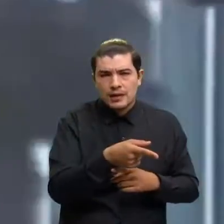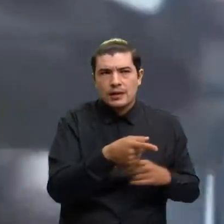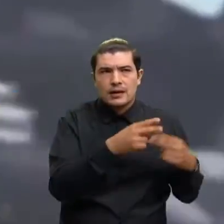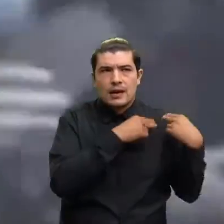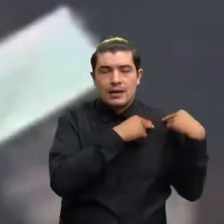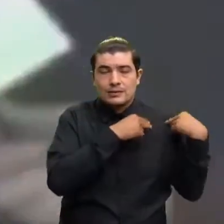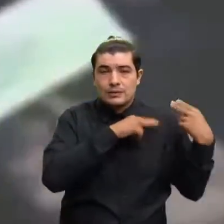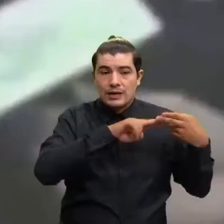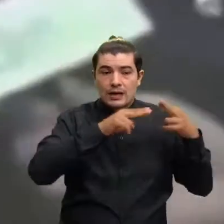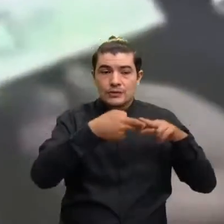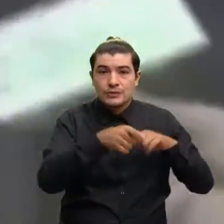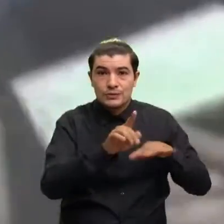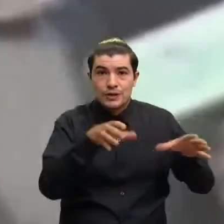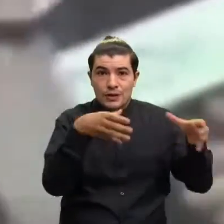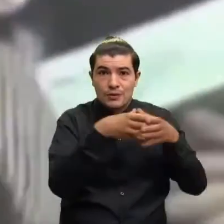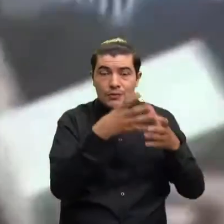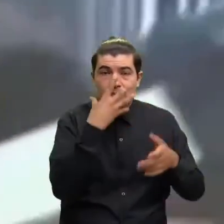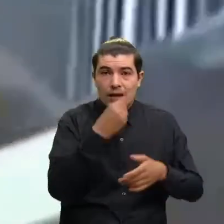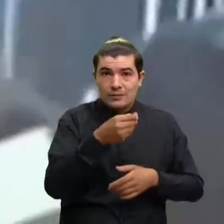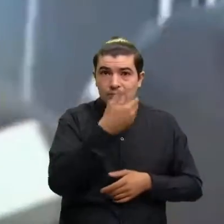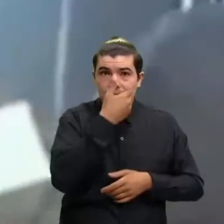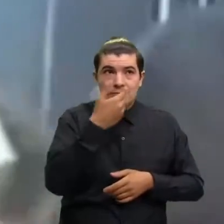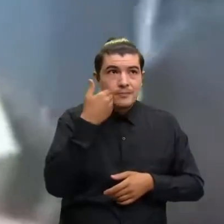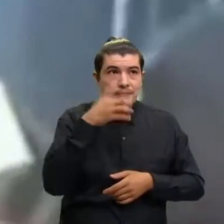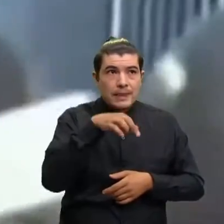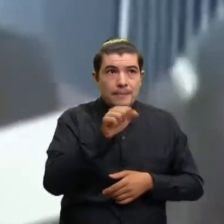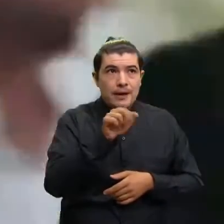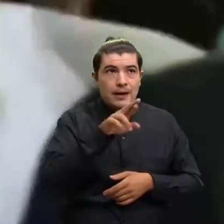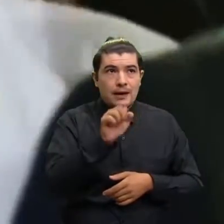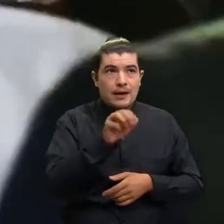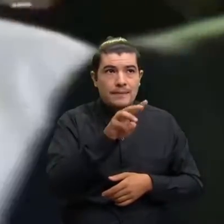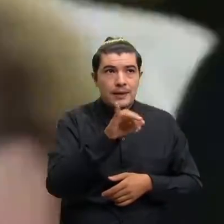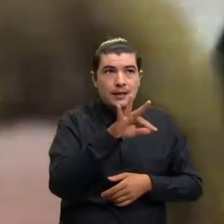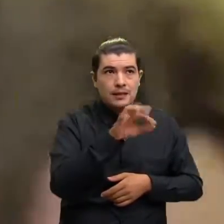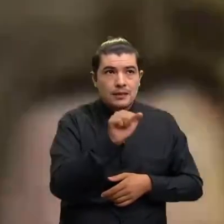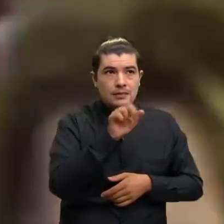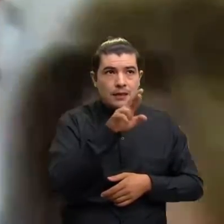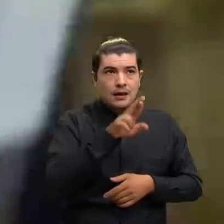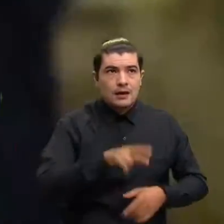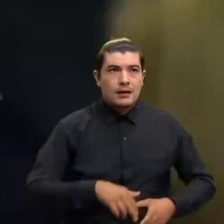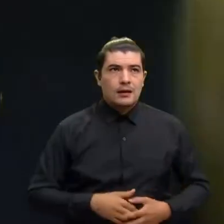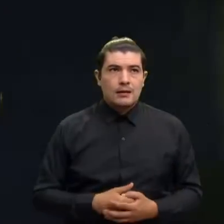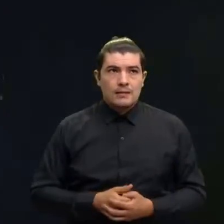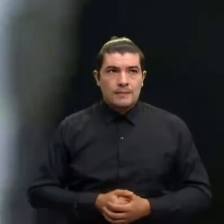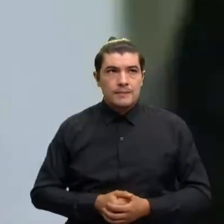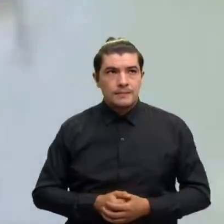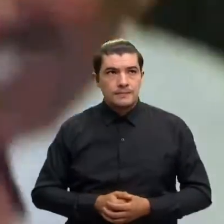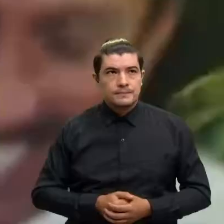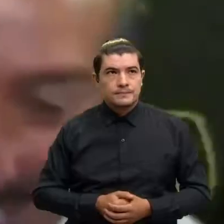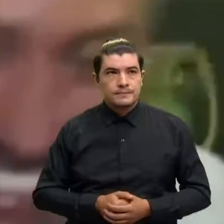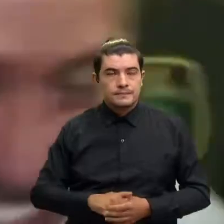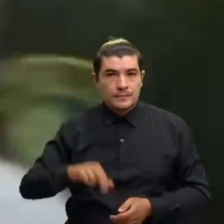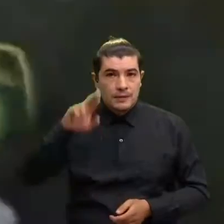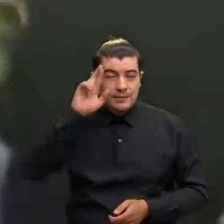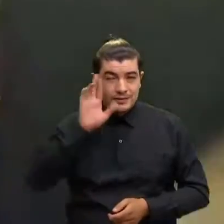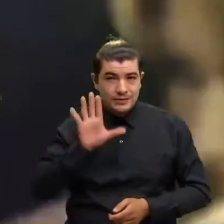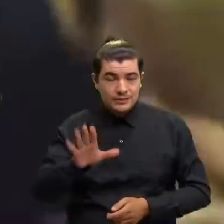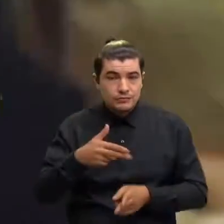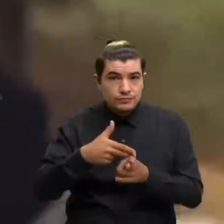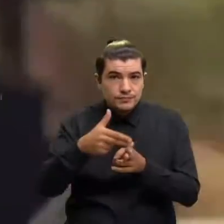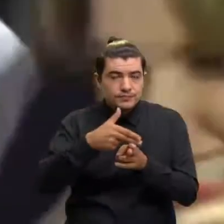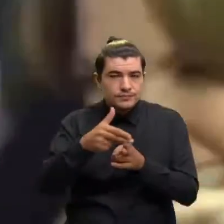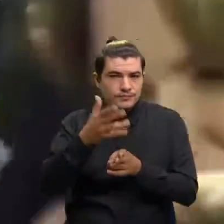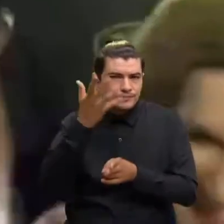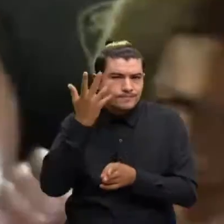con grupos subversivos en el departamento para poder llegar al primer cargo en esta zona del país. Pues de esta forma, en los